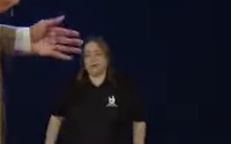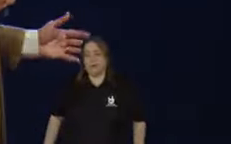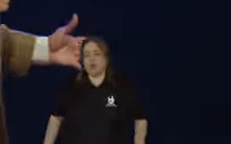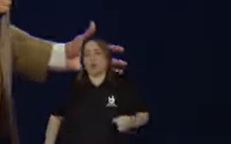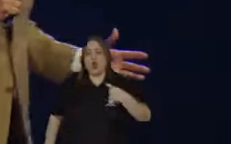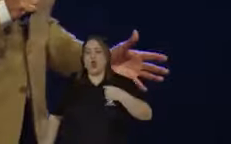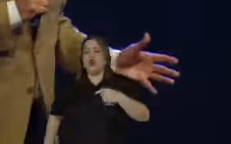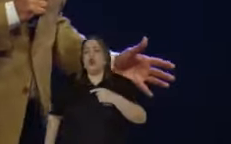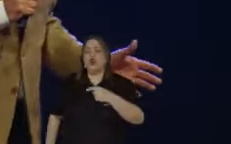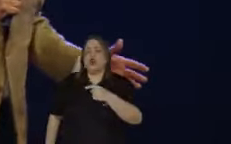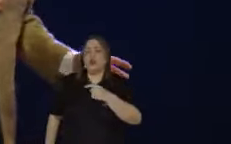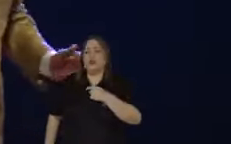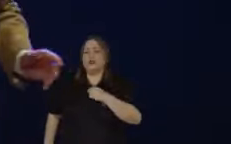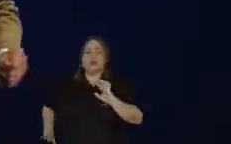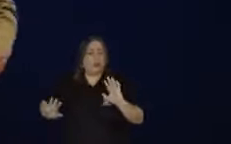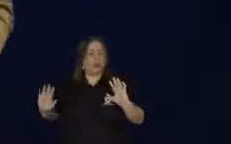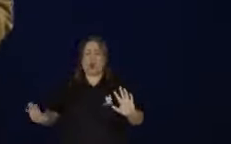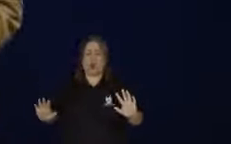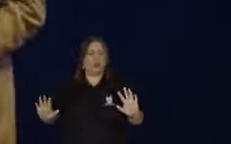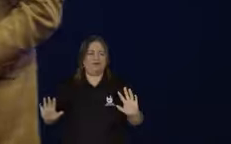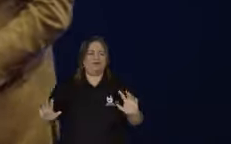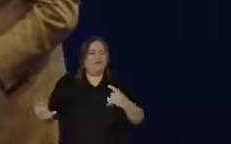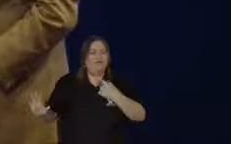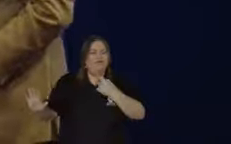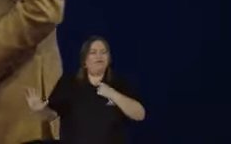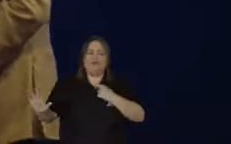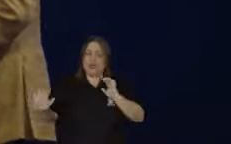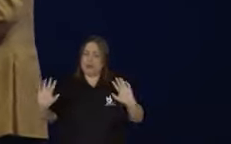Nosotros no vamos a caer más en su trampa.